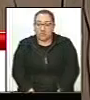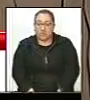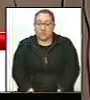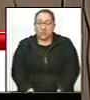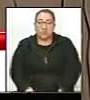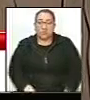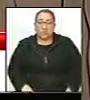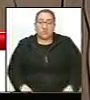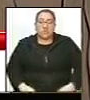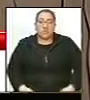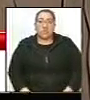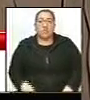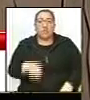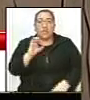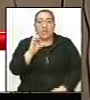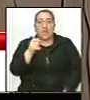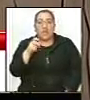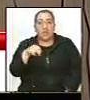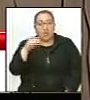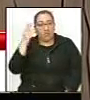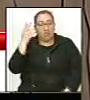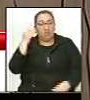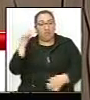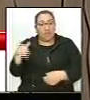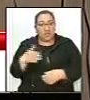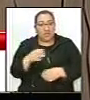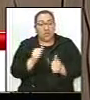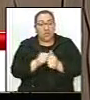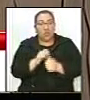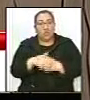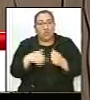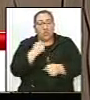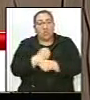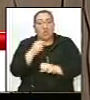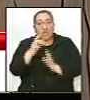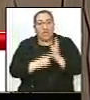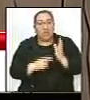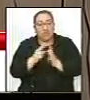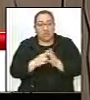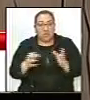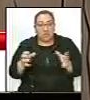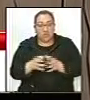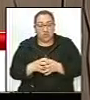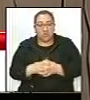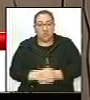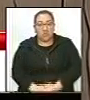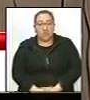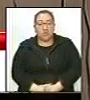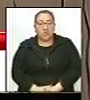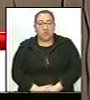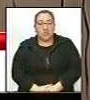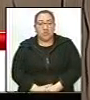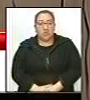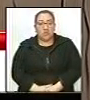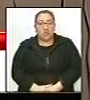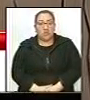canon pesquero hoy día se está, de acuerdo a la reglamentación, al sistema instituido,